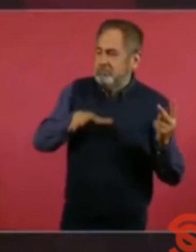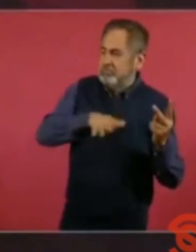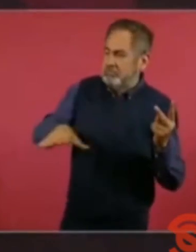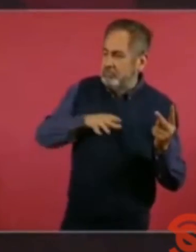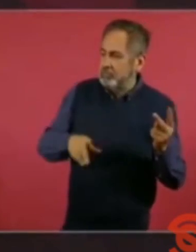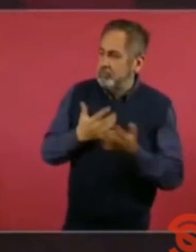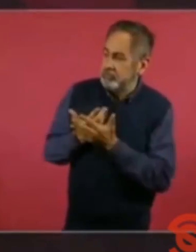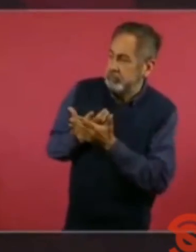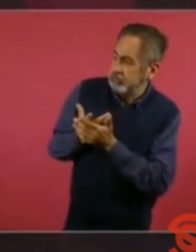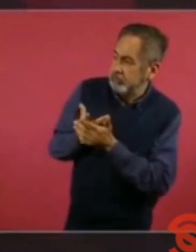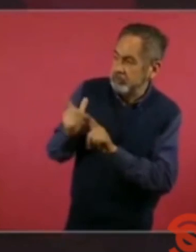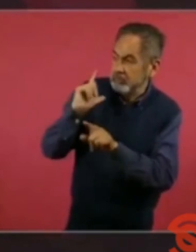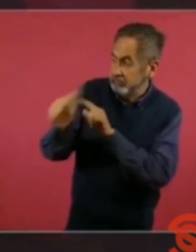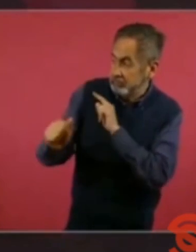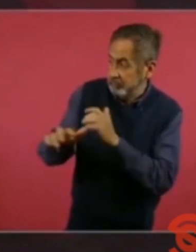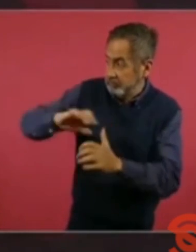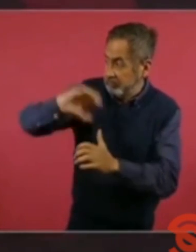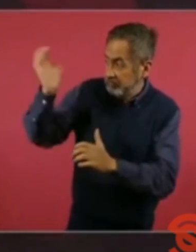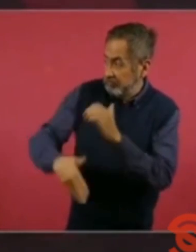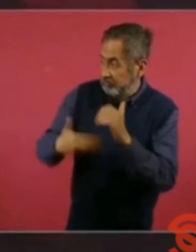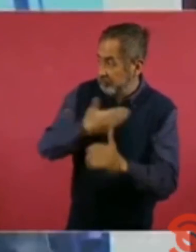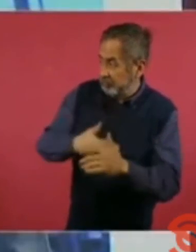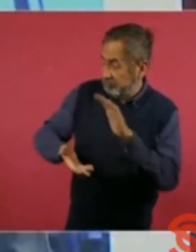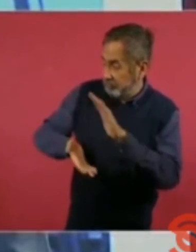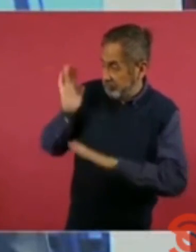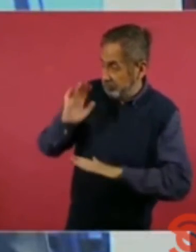Yo les aconsejaría que